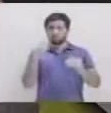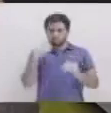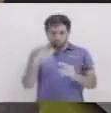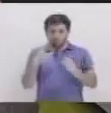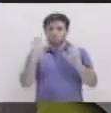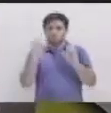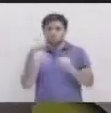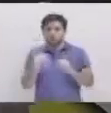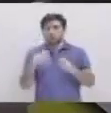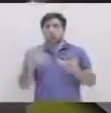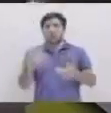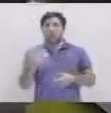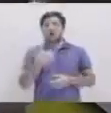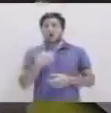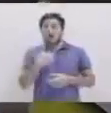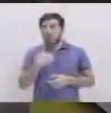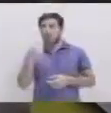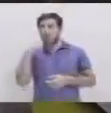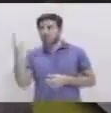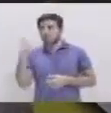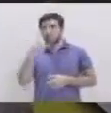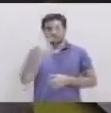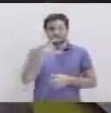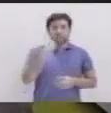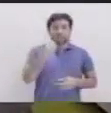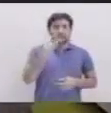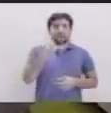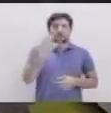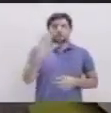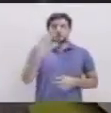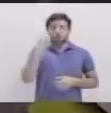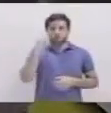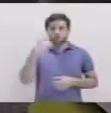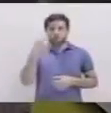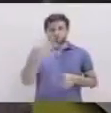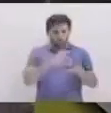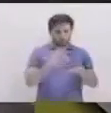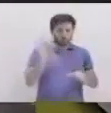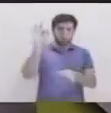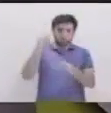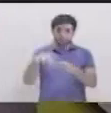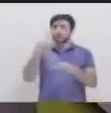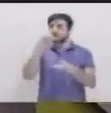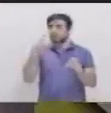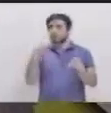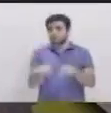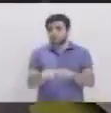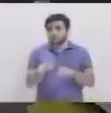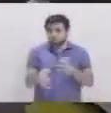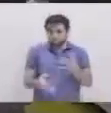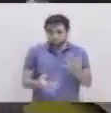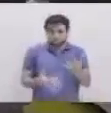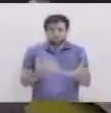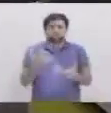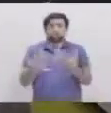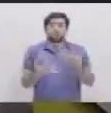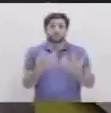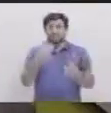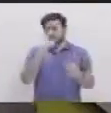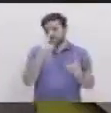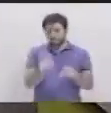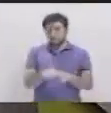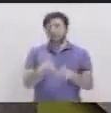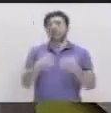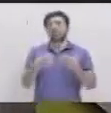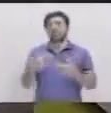Pero ¿qué pasaba? Se daban cuenta que si realmente existía una sustancia llamada calórico, tuvimos que haberla agregado también. Y esto no era